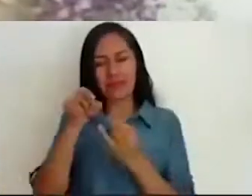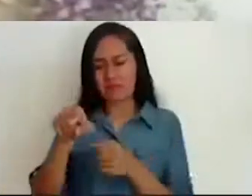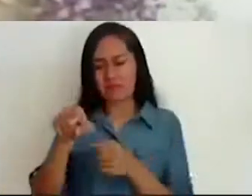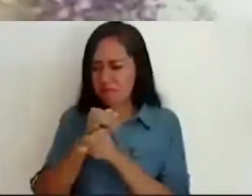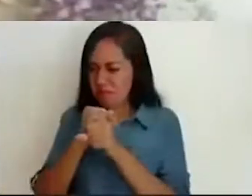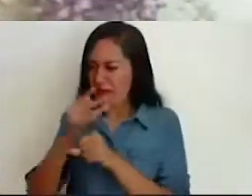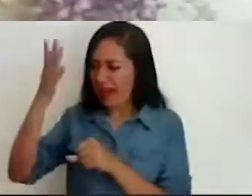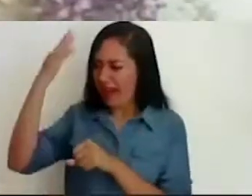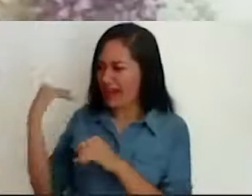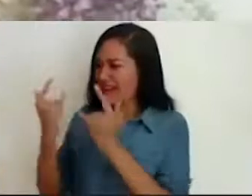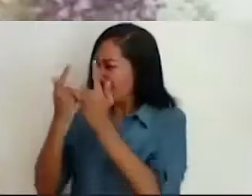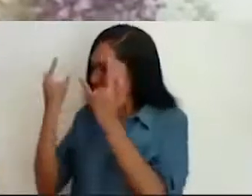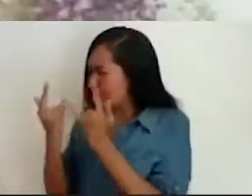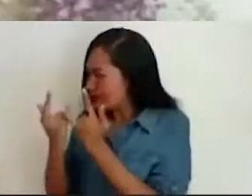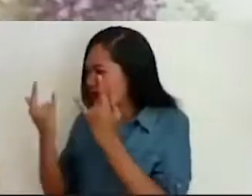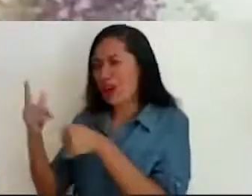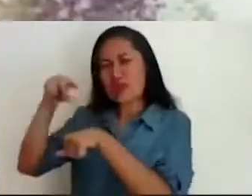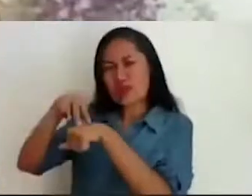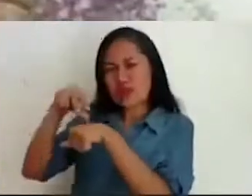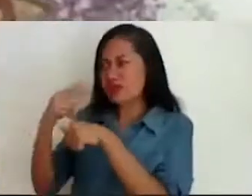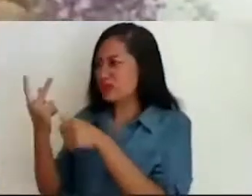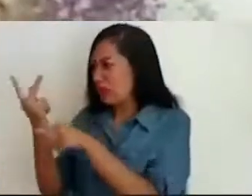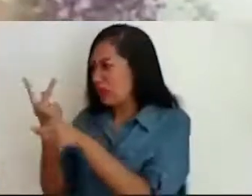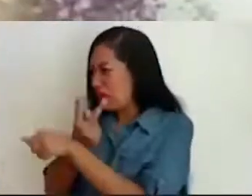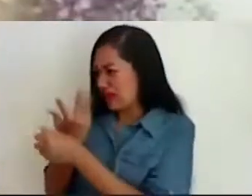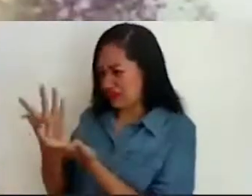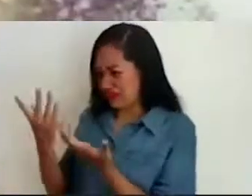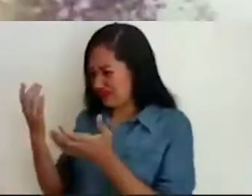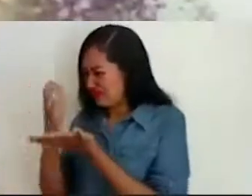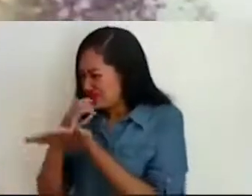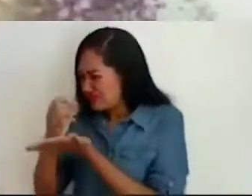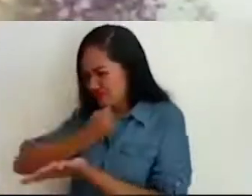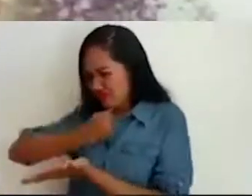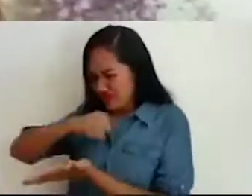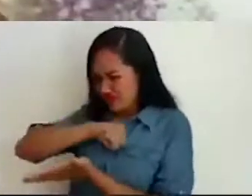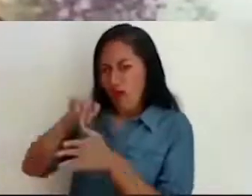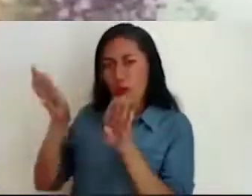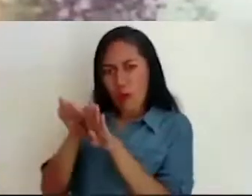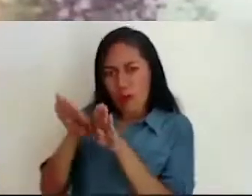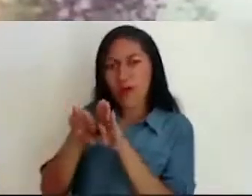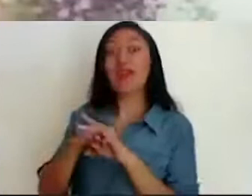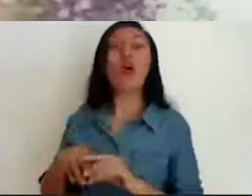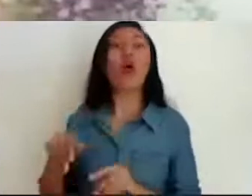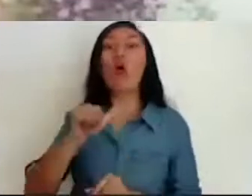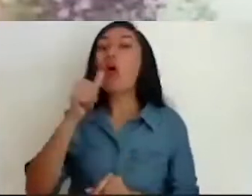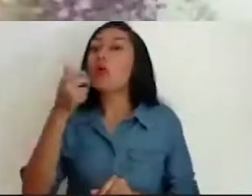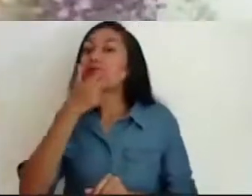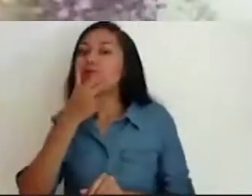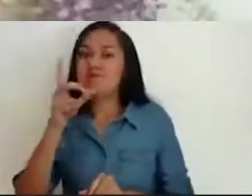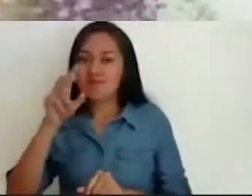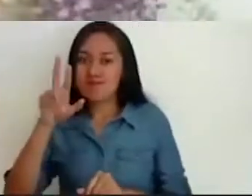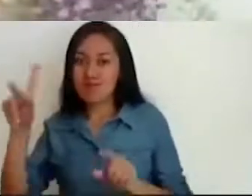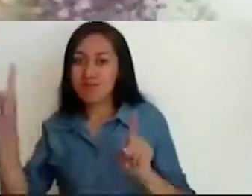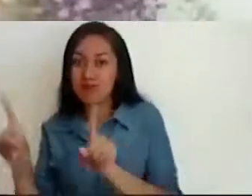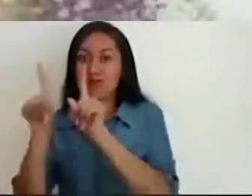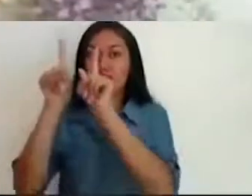nuestro querido doctor Carlos Vizca Treviño, del cual ambos son colegas, él ha sido presidente de la Sociedad